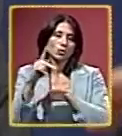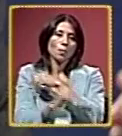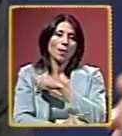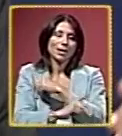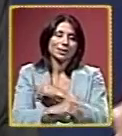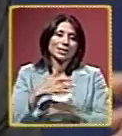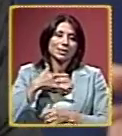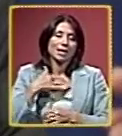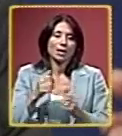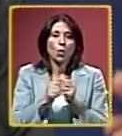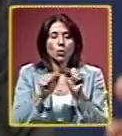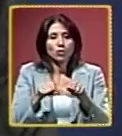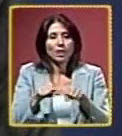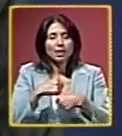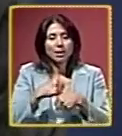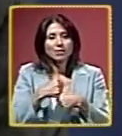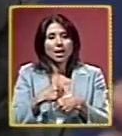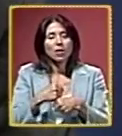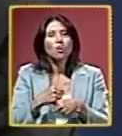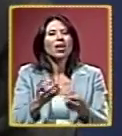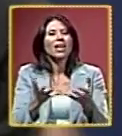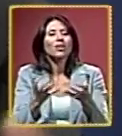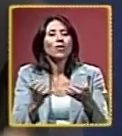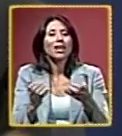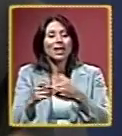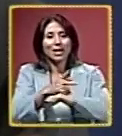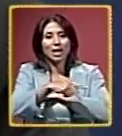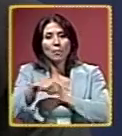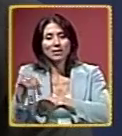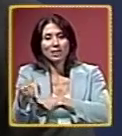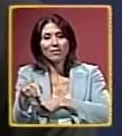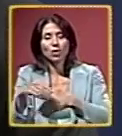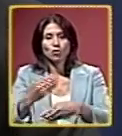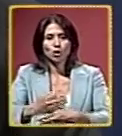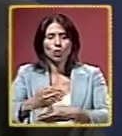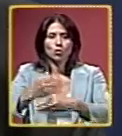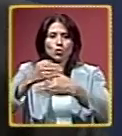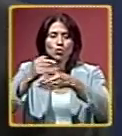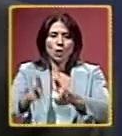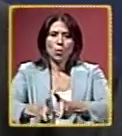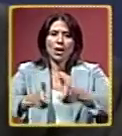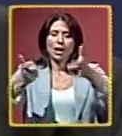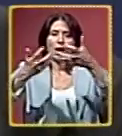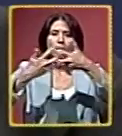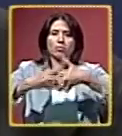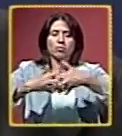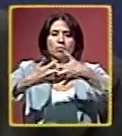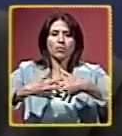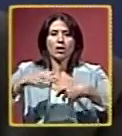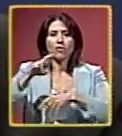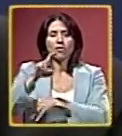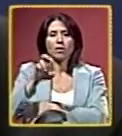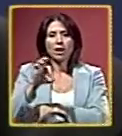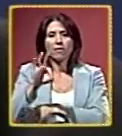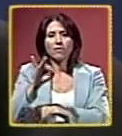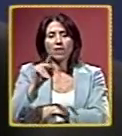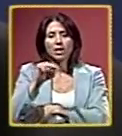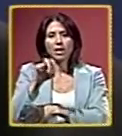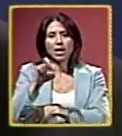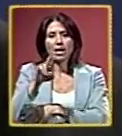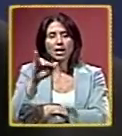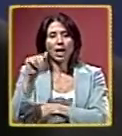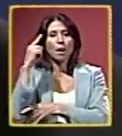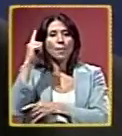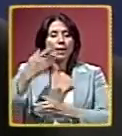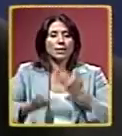con posibilidades de hacerlo, que se construya una gran refinería para el servicio de Centroamérica. Entonces,